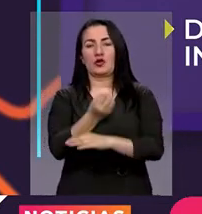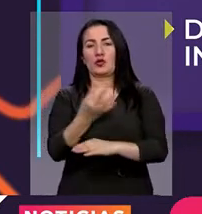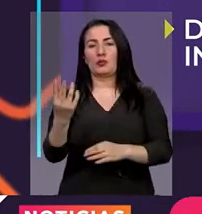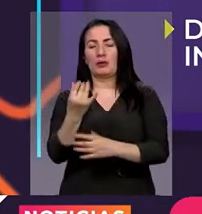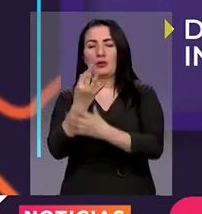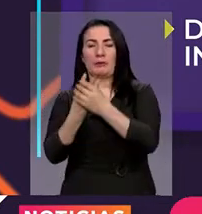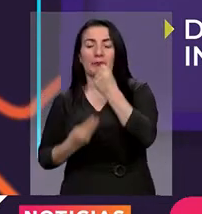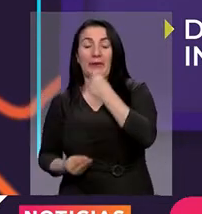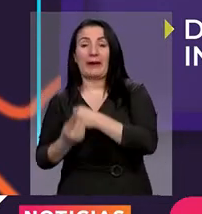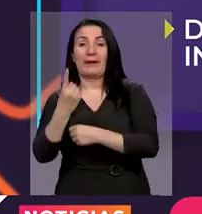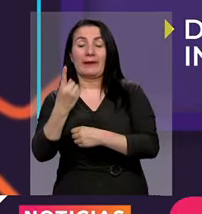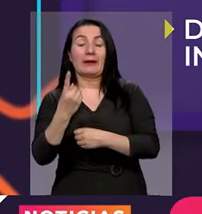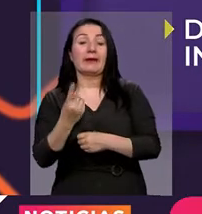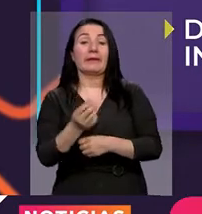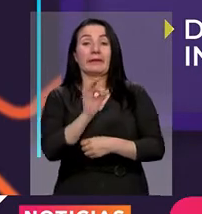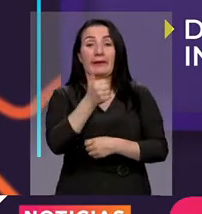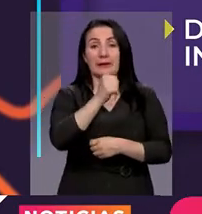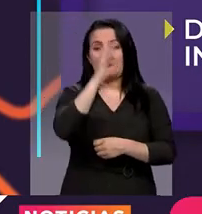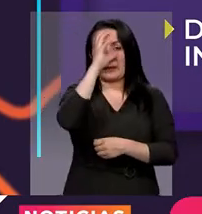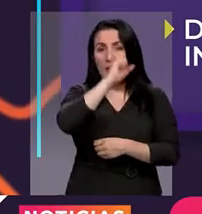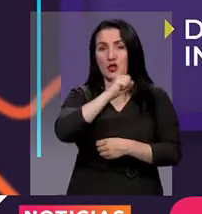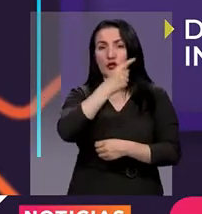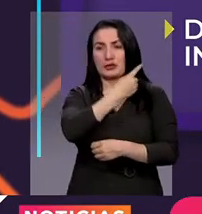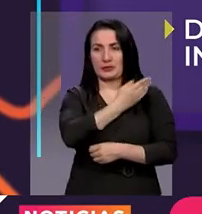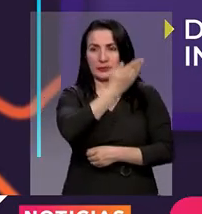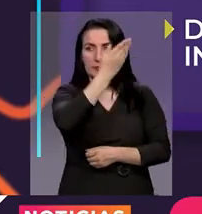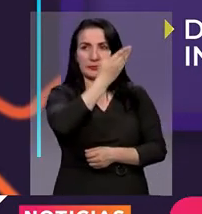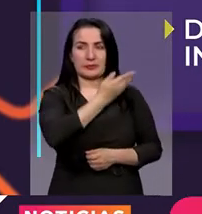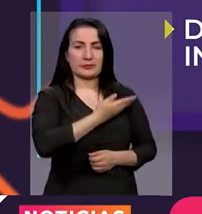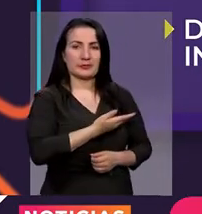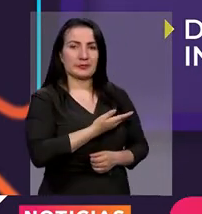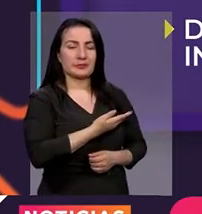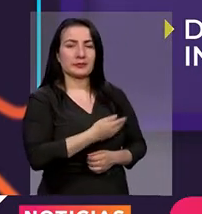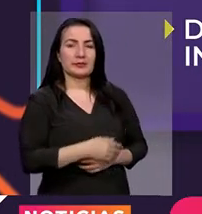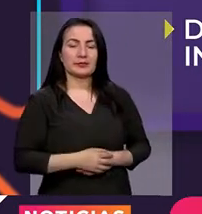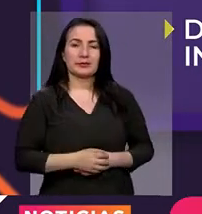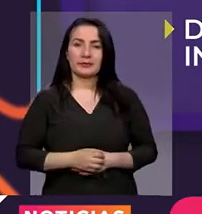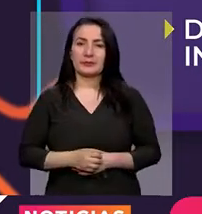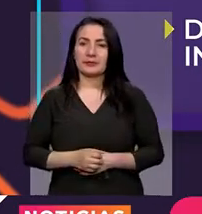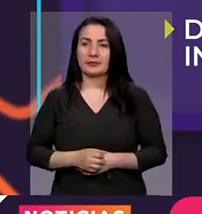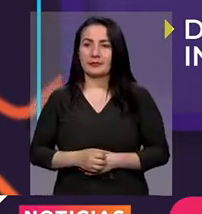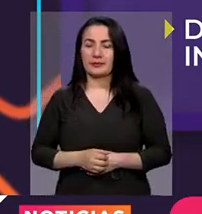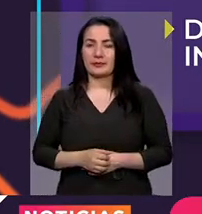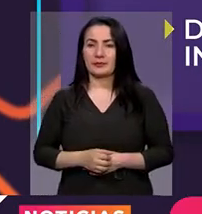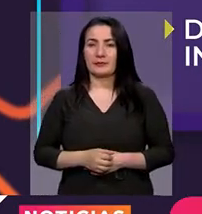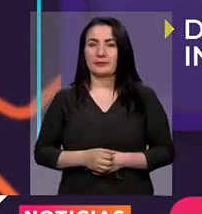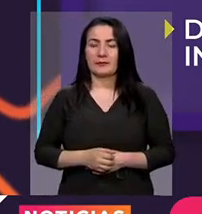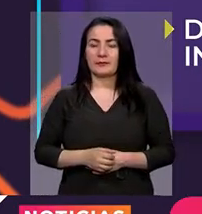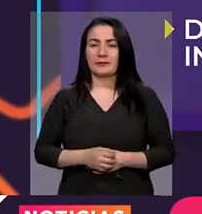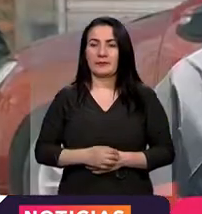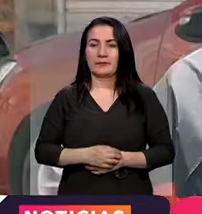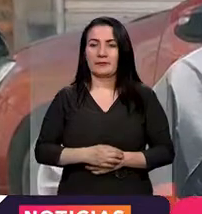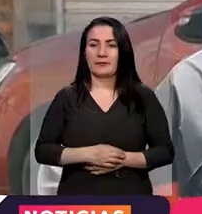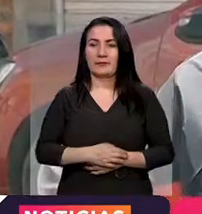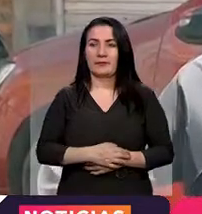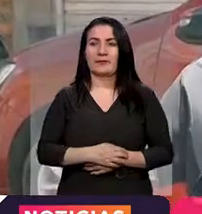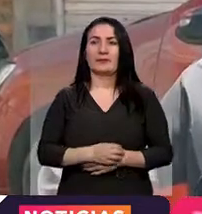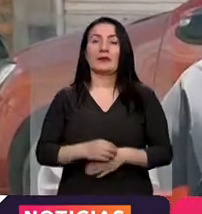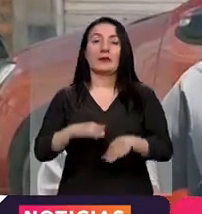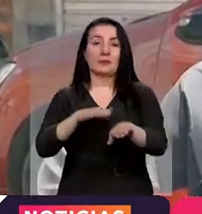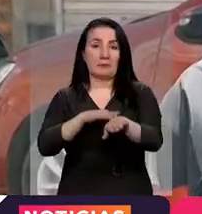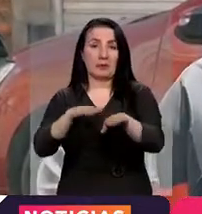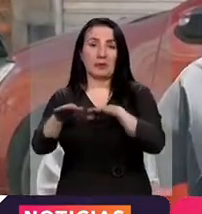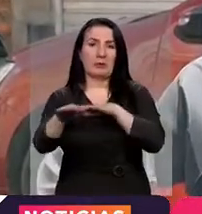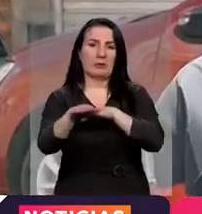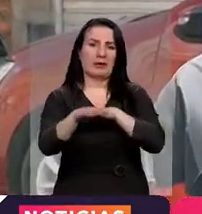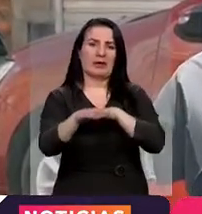impar. Después de las 10 de la noche se levanta la medida para que todos los carros puedan ingresar por la autopista Sur a Bogotá. Creo que es una decisión muy